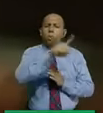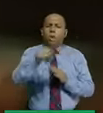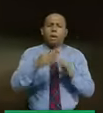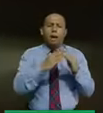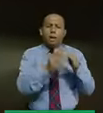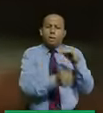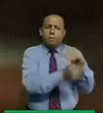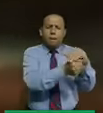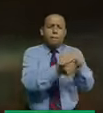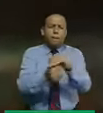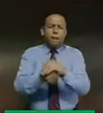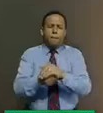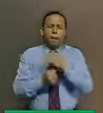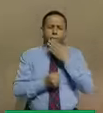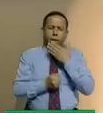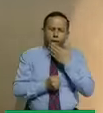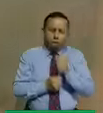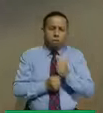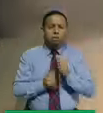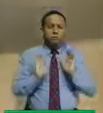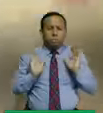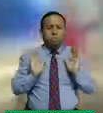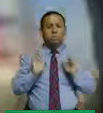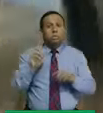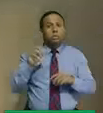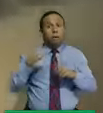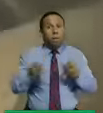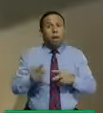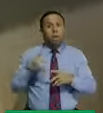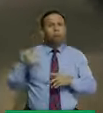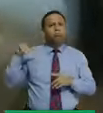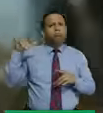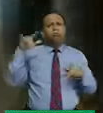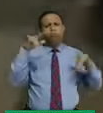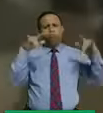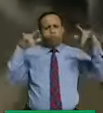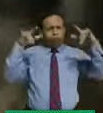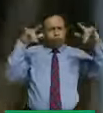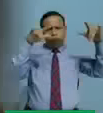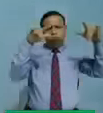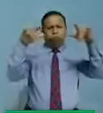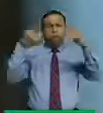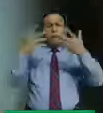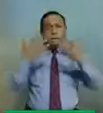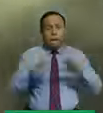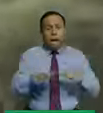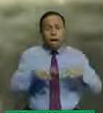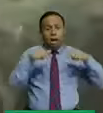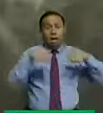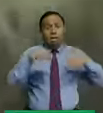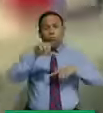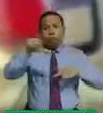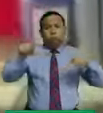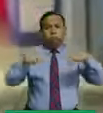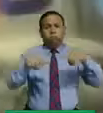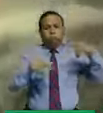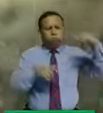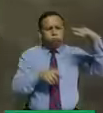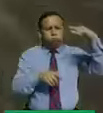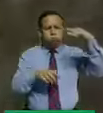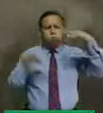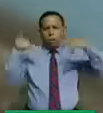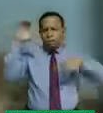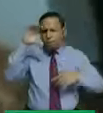sus casas, mientras varios helicópteros han despegado de Boston para intentar dar con